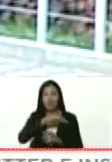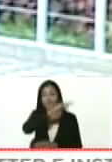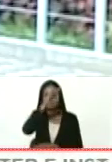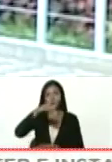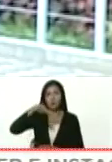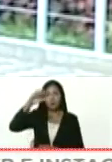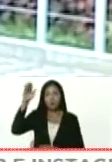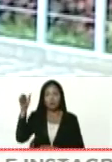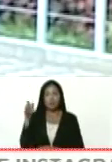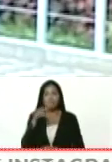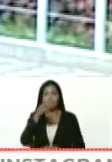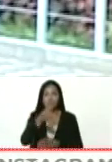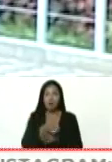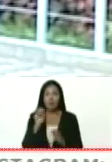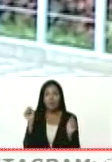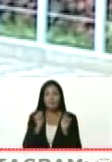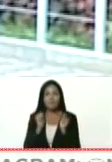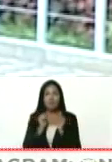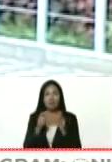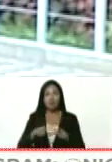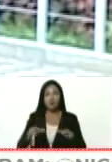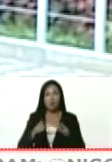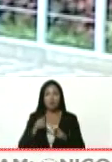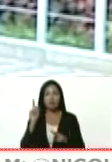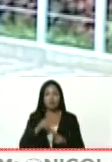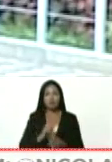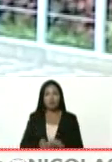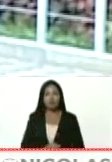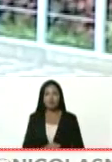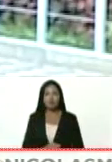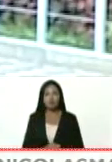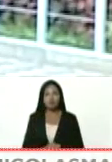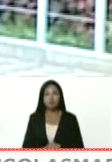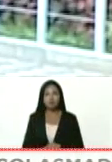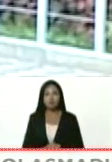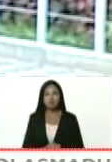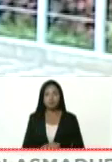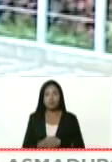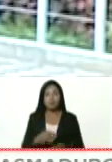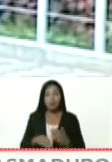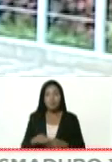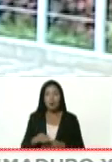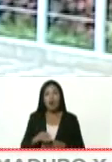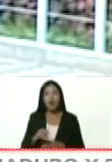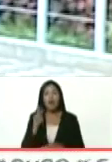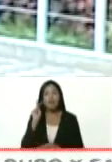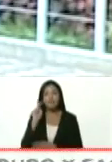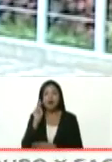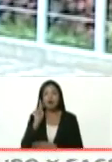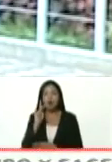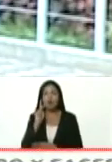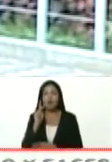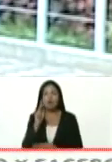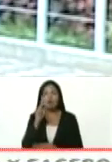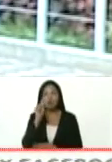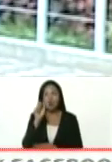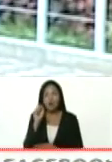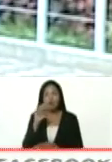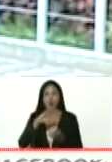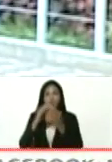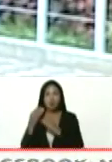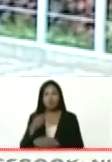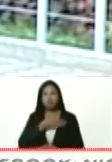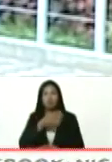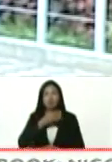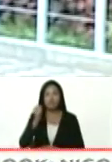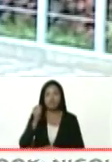estado Mérida, municipio Carraciolo Parra Olmedo, en la parroquia Tucani, comuna socialista